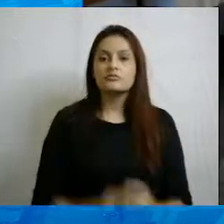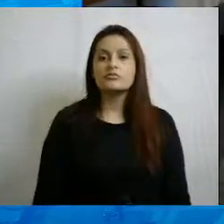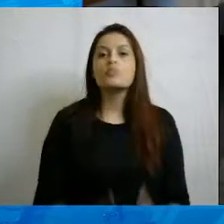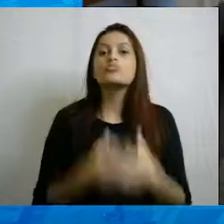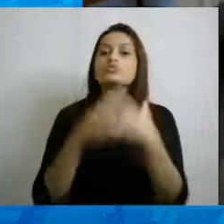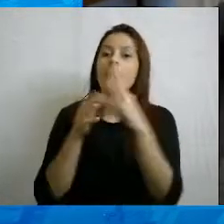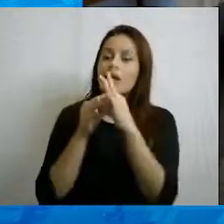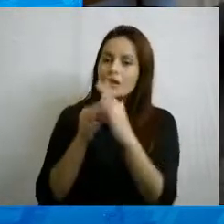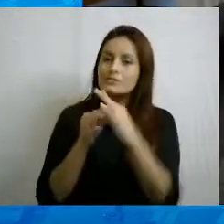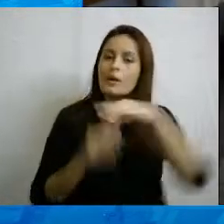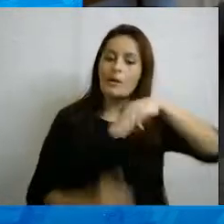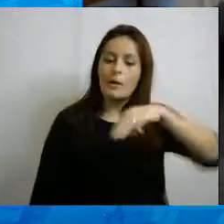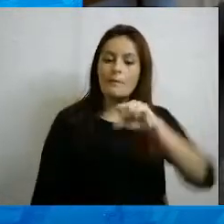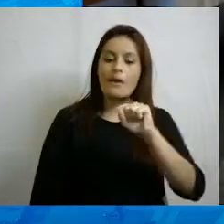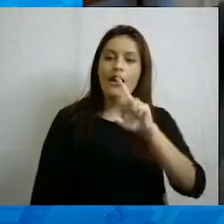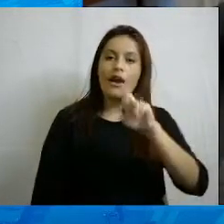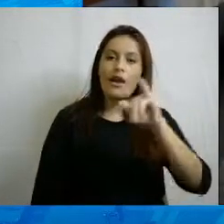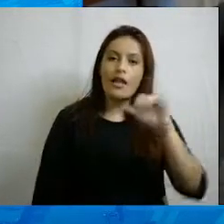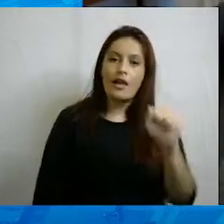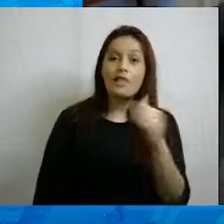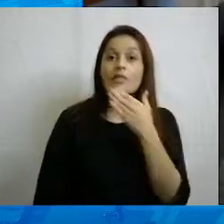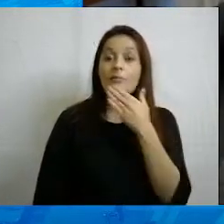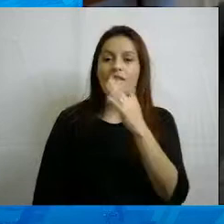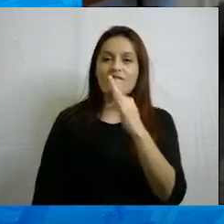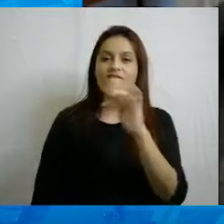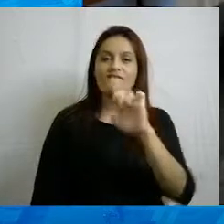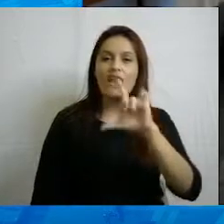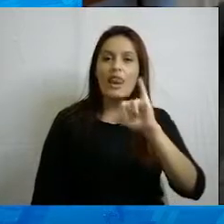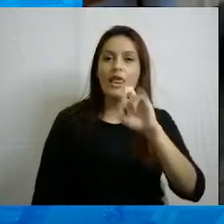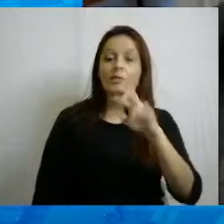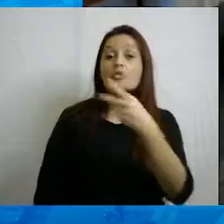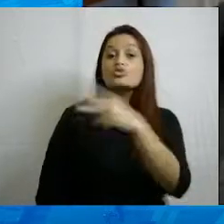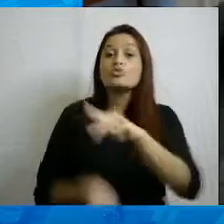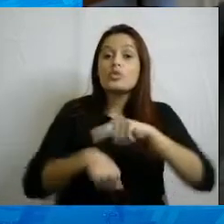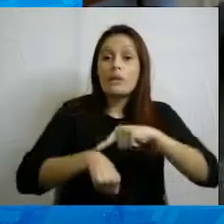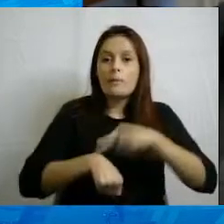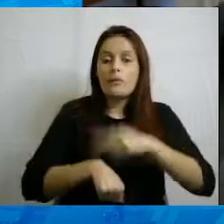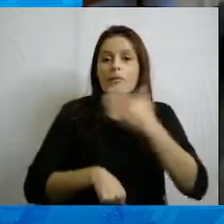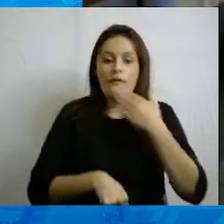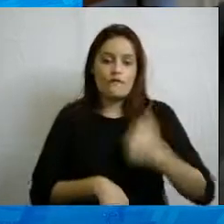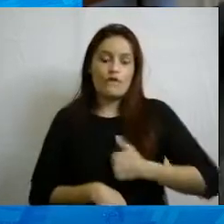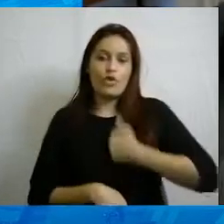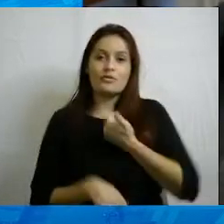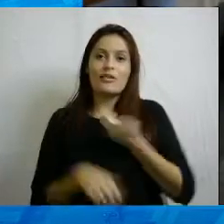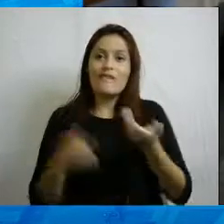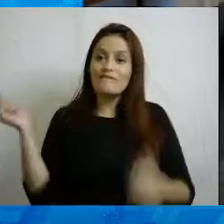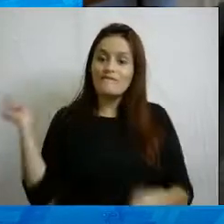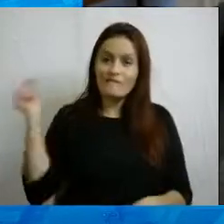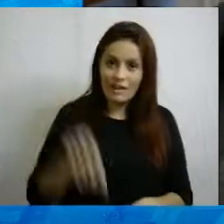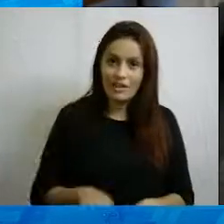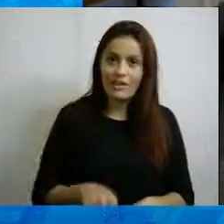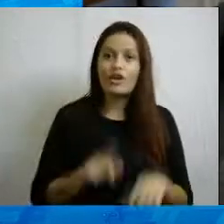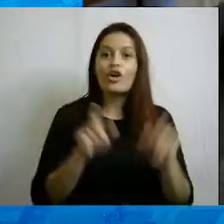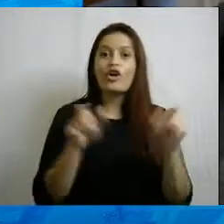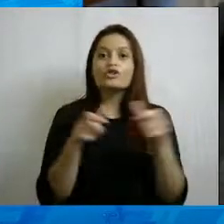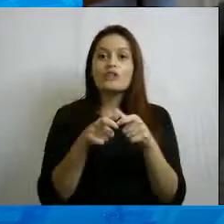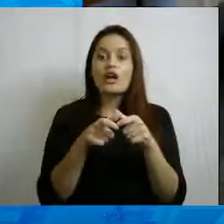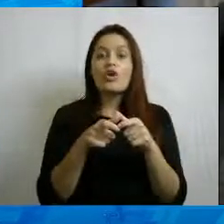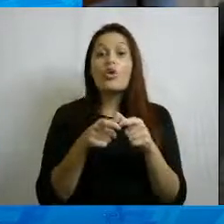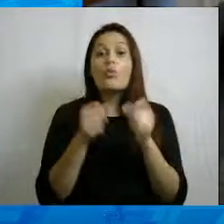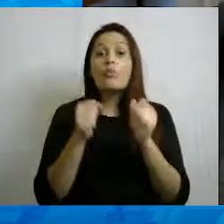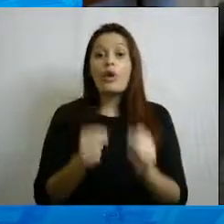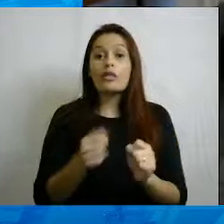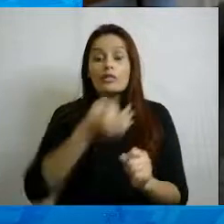María, don Felipe también, por el tiempo, por la disposición también en venir al Consejo y transmitir